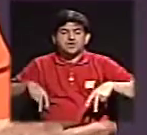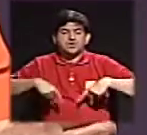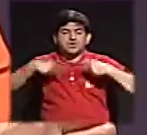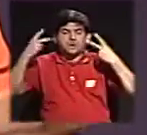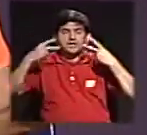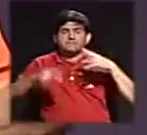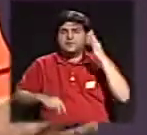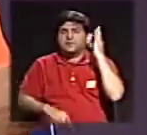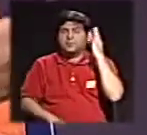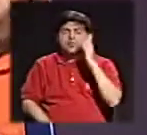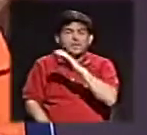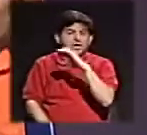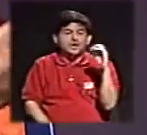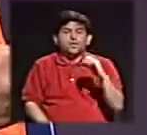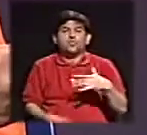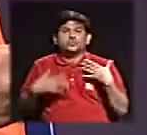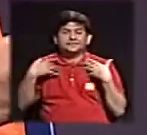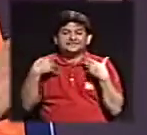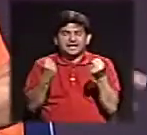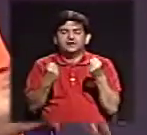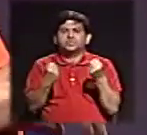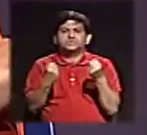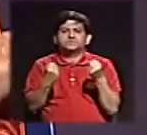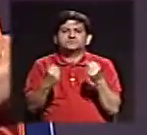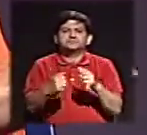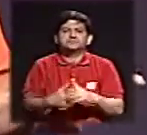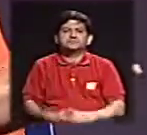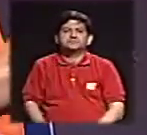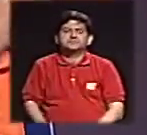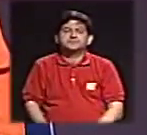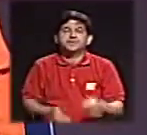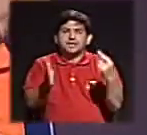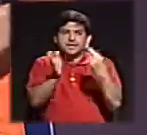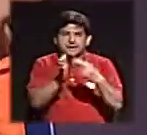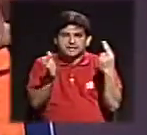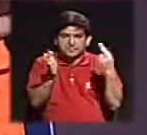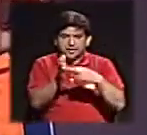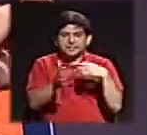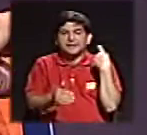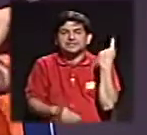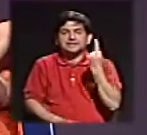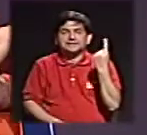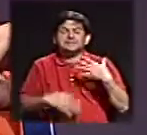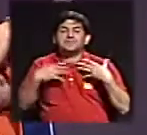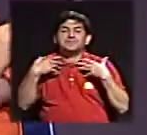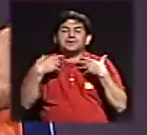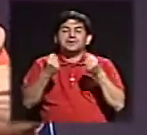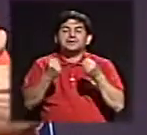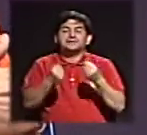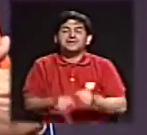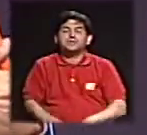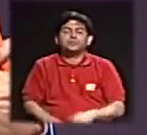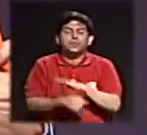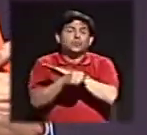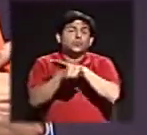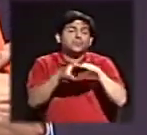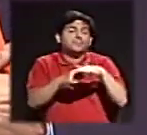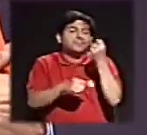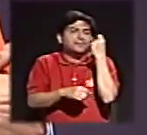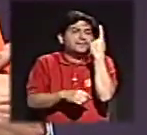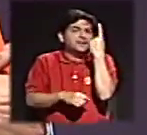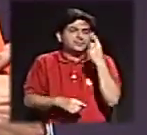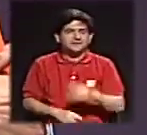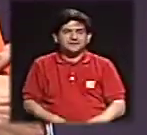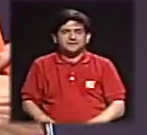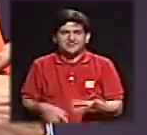las mujeres o la salud, ¿verdad? Y repetimos, como siempre, ¿verdad?, la salud entendida integralmente. Sí, en el